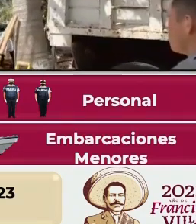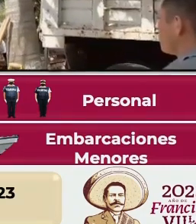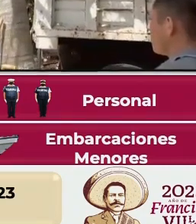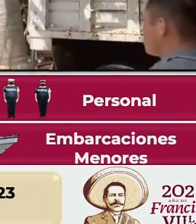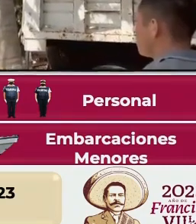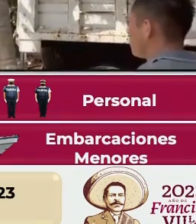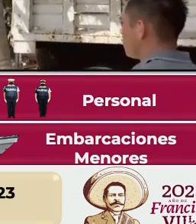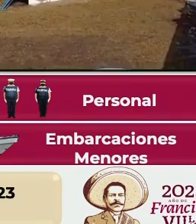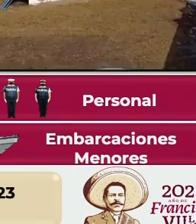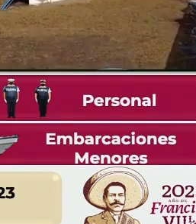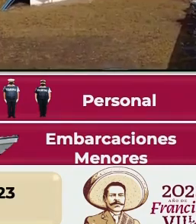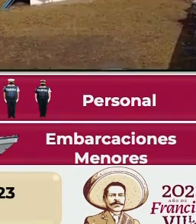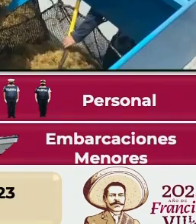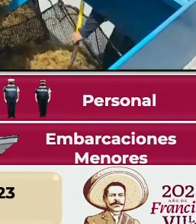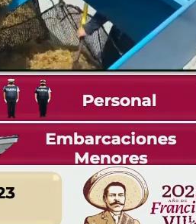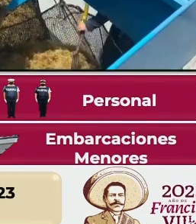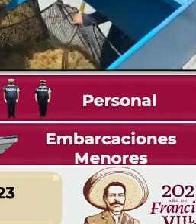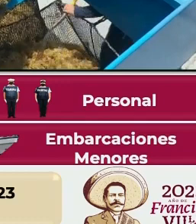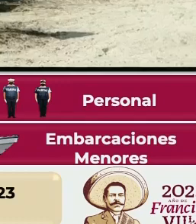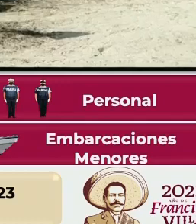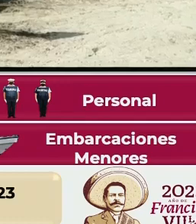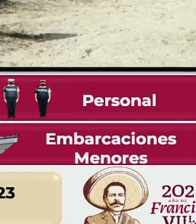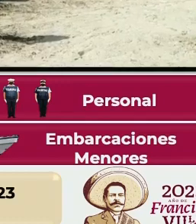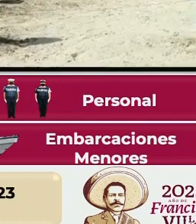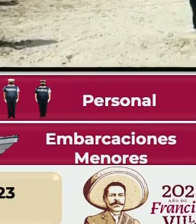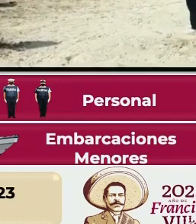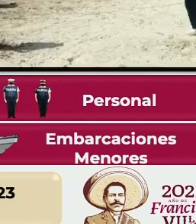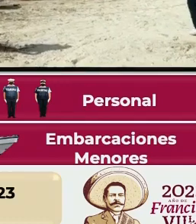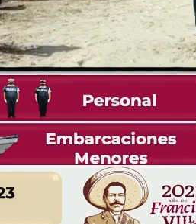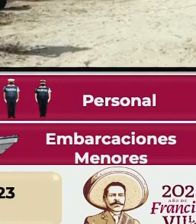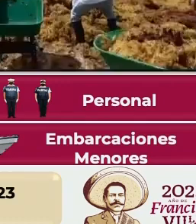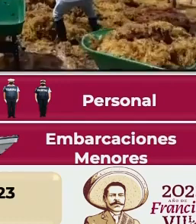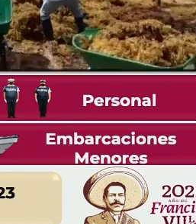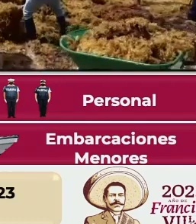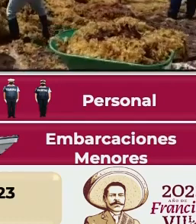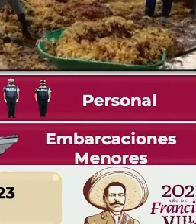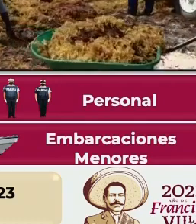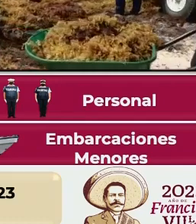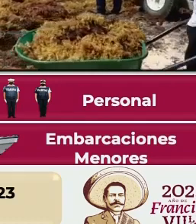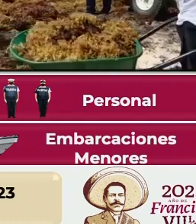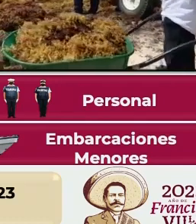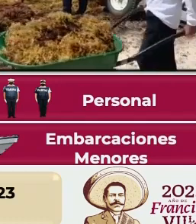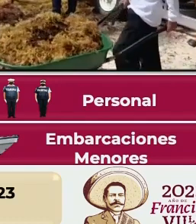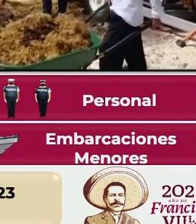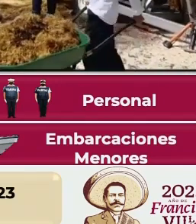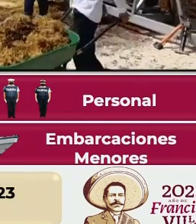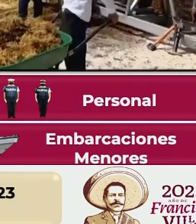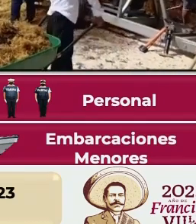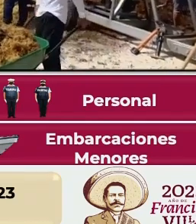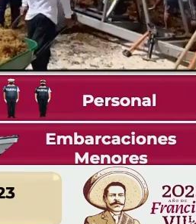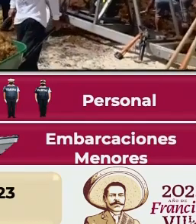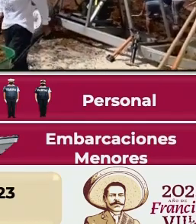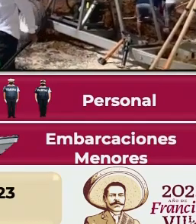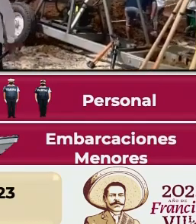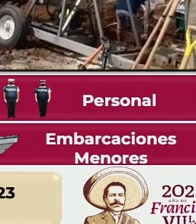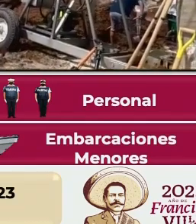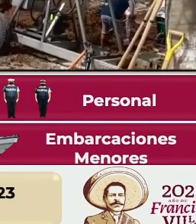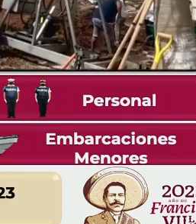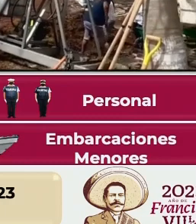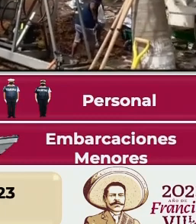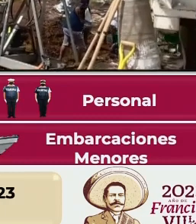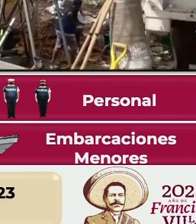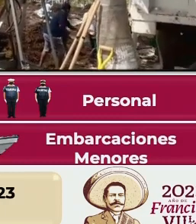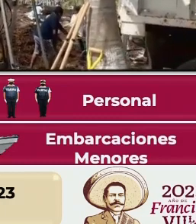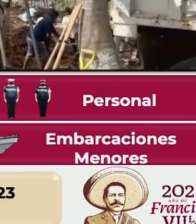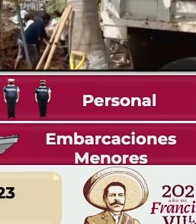Benito Juárez, 2, en Isla Mujeres, 1, en Otompe Blanco, 3, en Puerto Morelos, 2, en Solidaridad, 2 y en